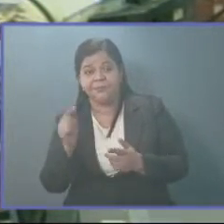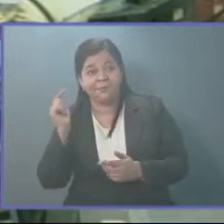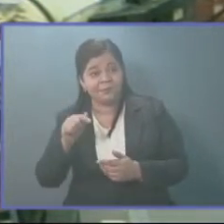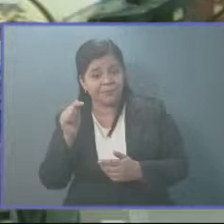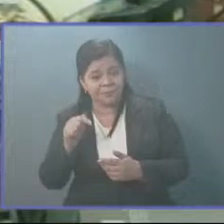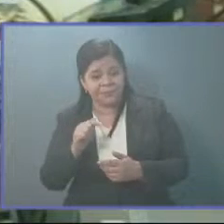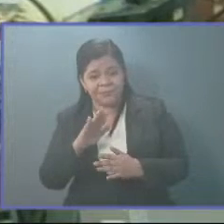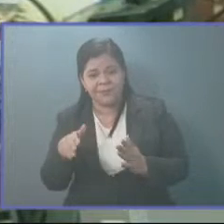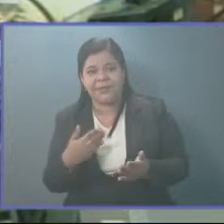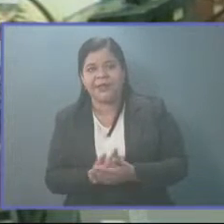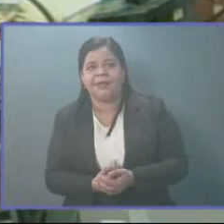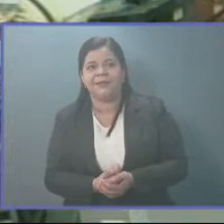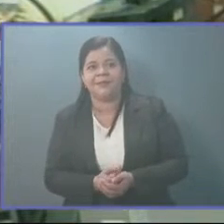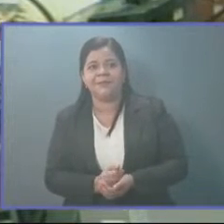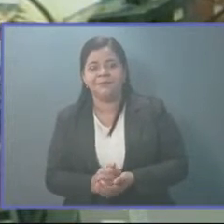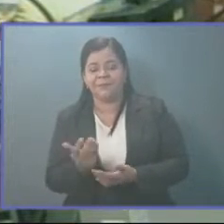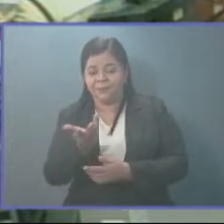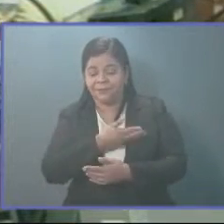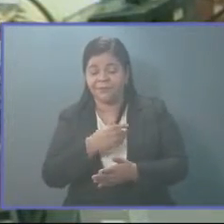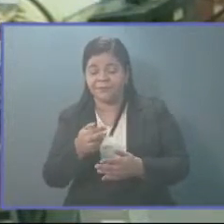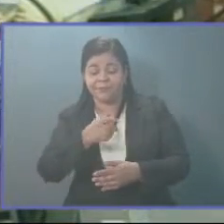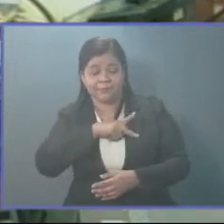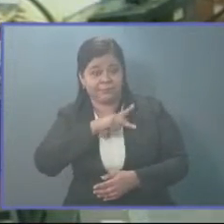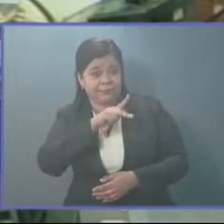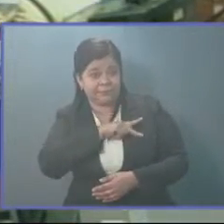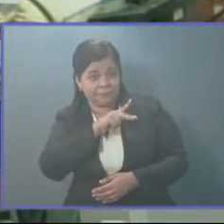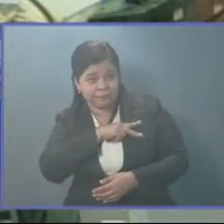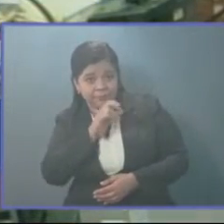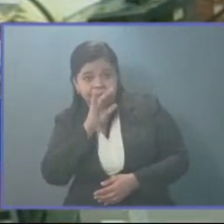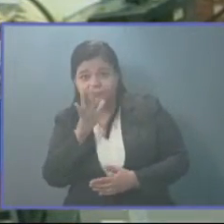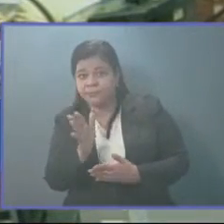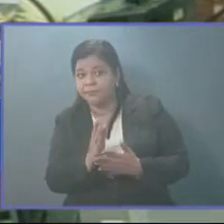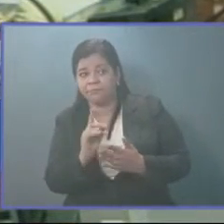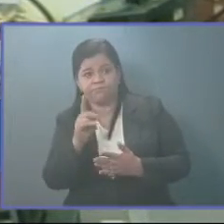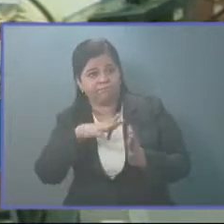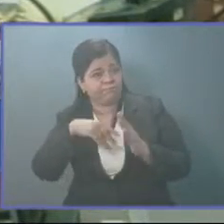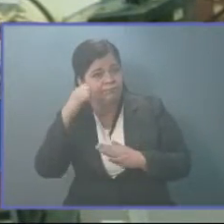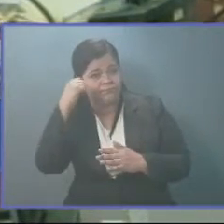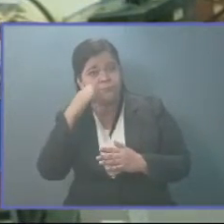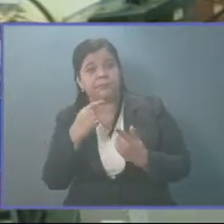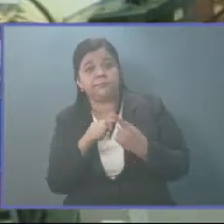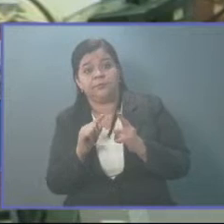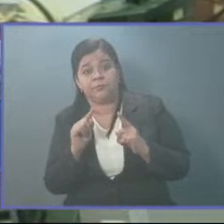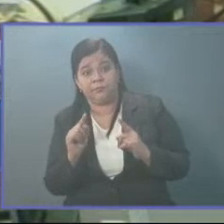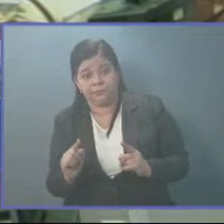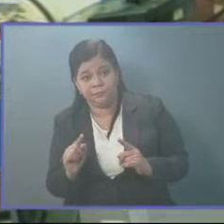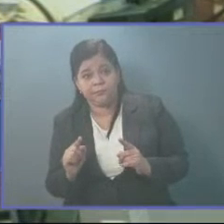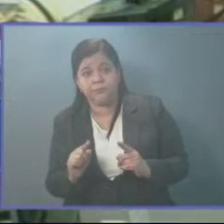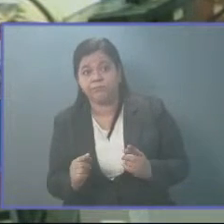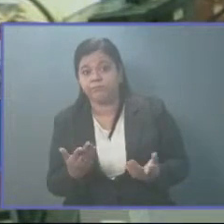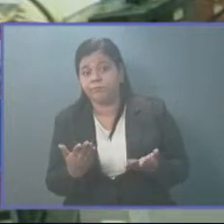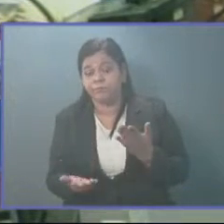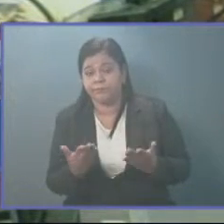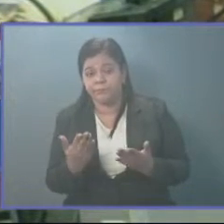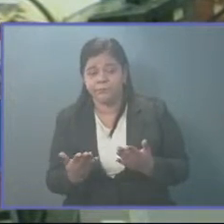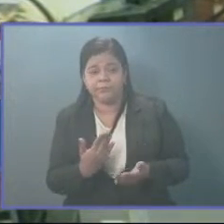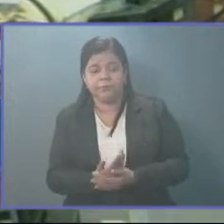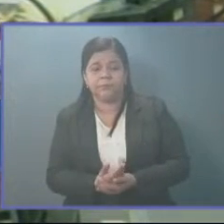tanto, el nombre a título personal, Presidenta, no es lo más importante, pero si para efectos